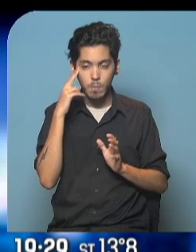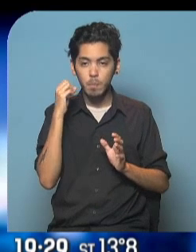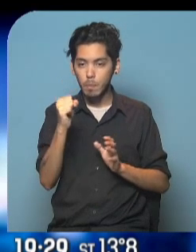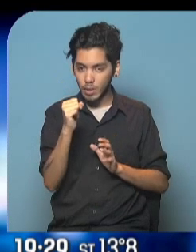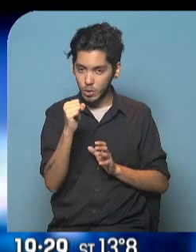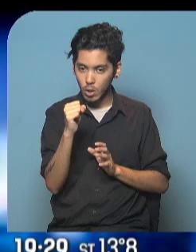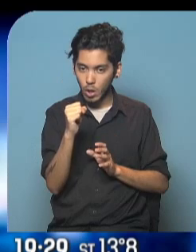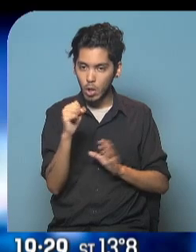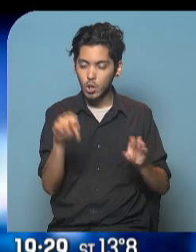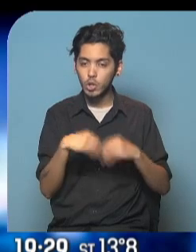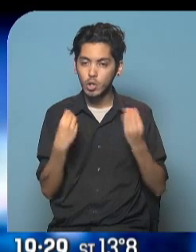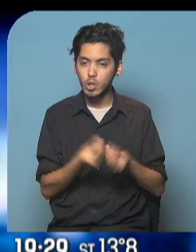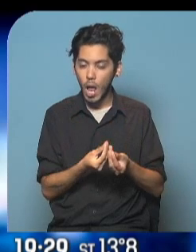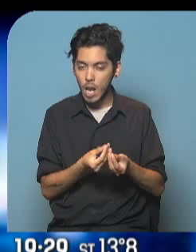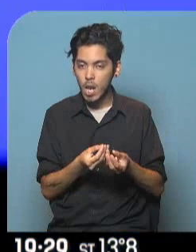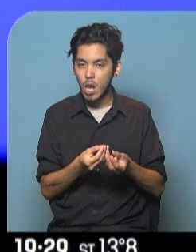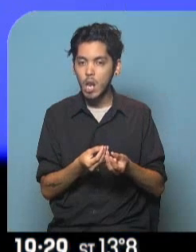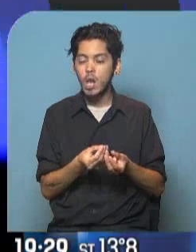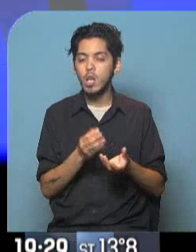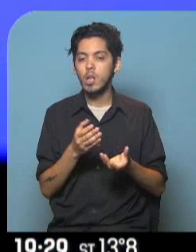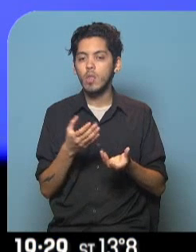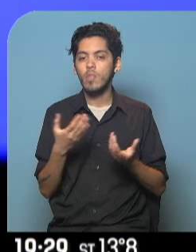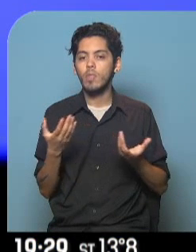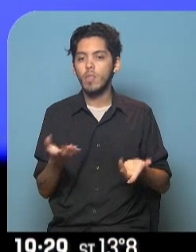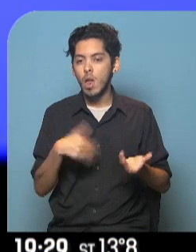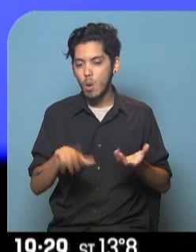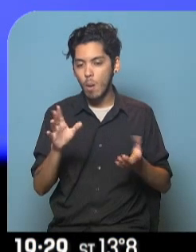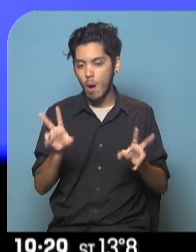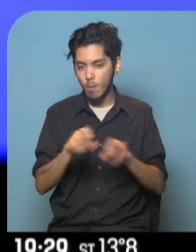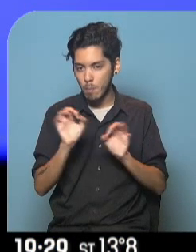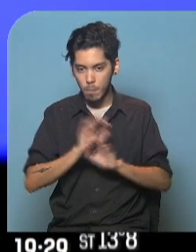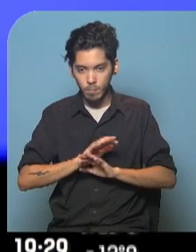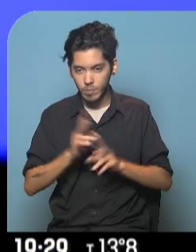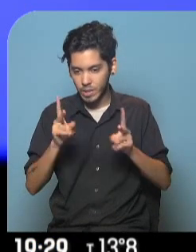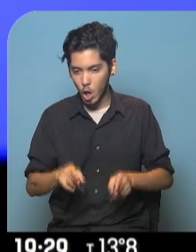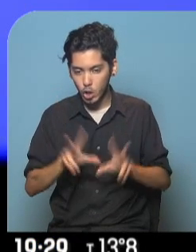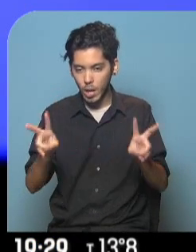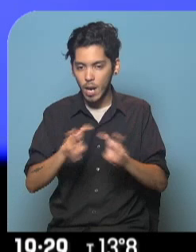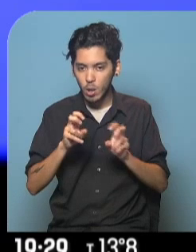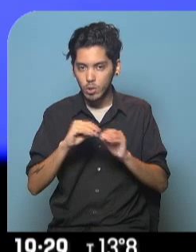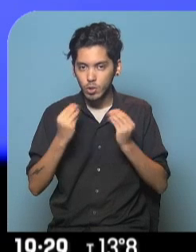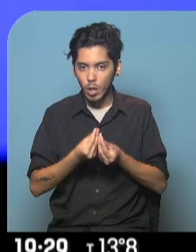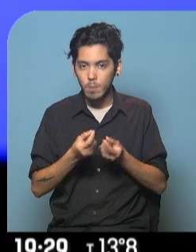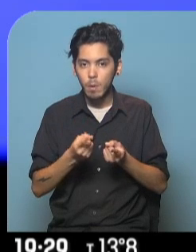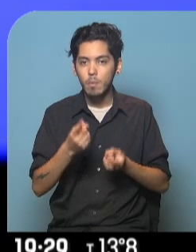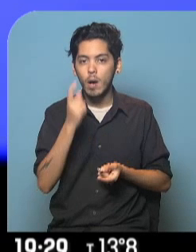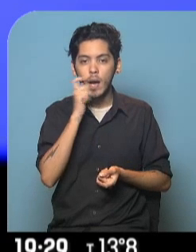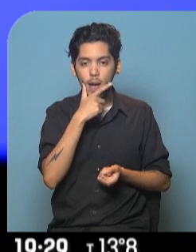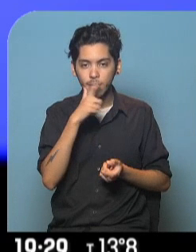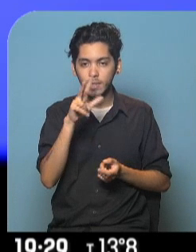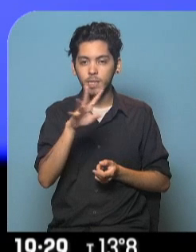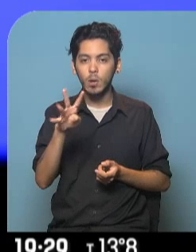por el total de lo que entonces dejaría de recaudar el estado concretamente dice que en gas serían 34 mil